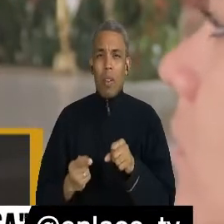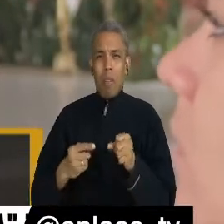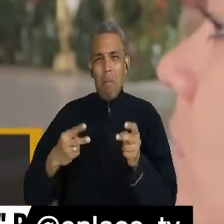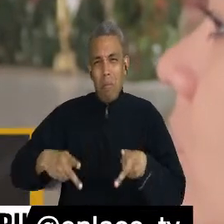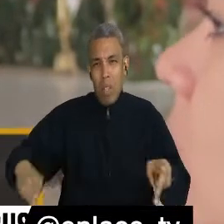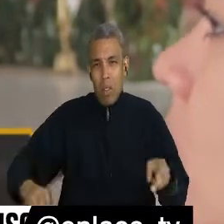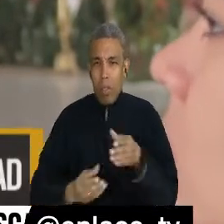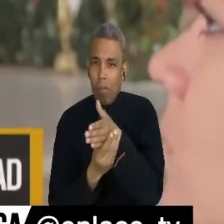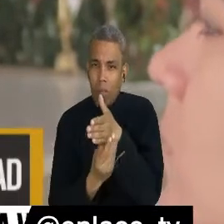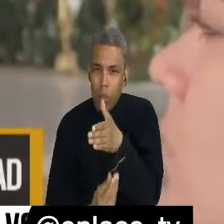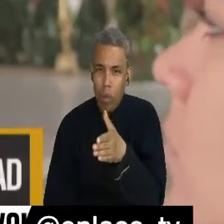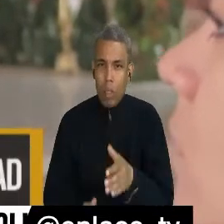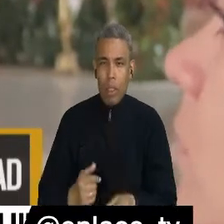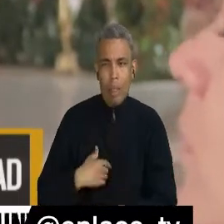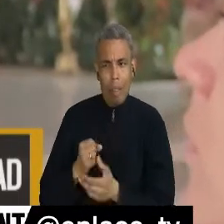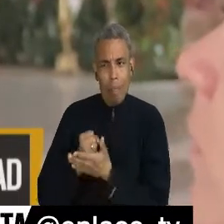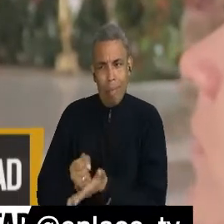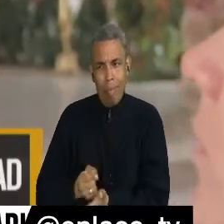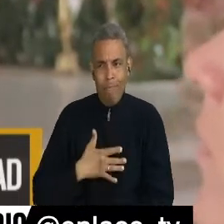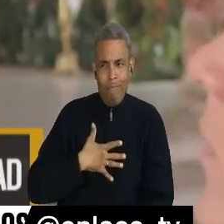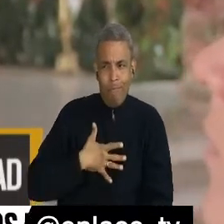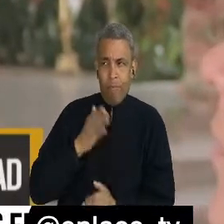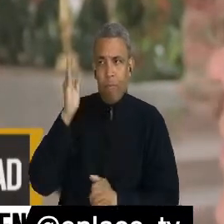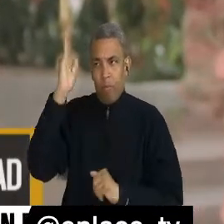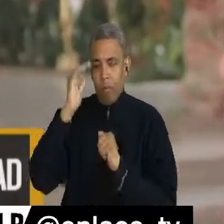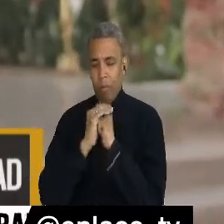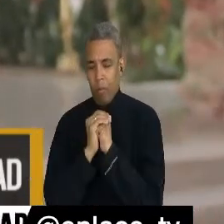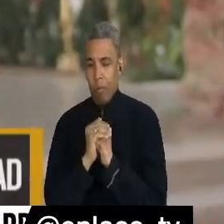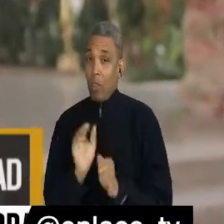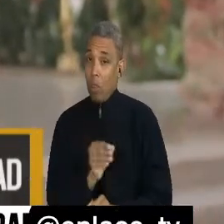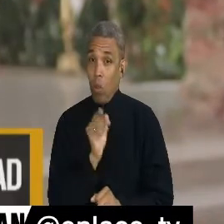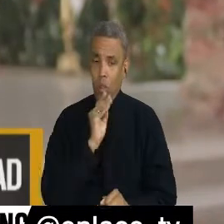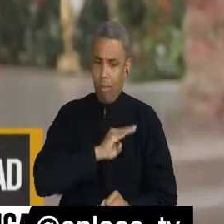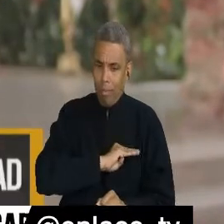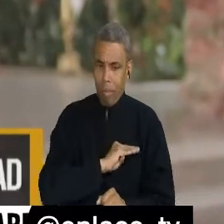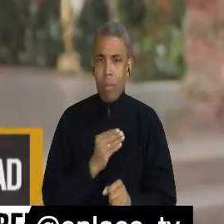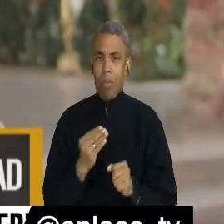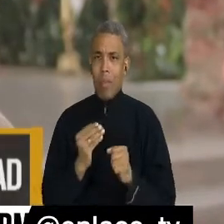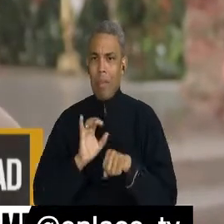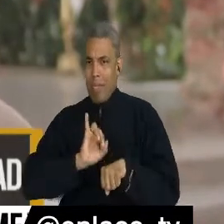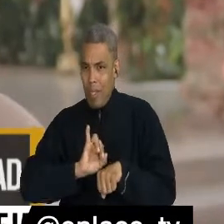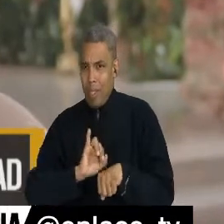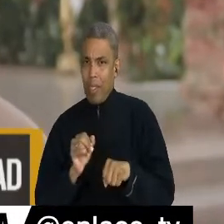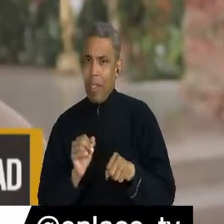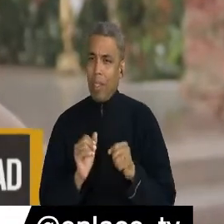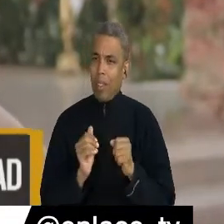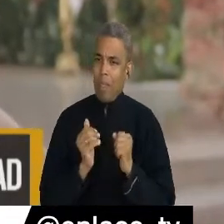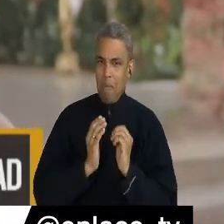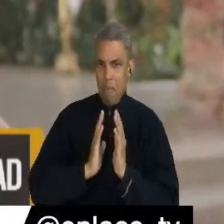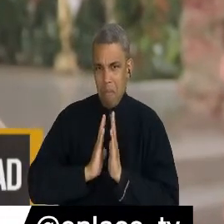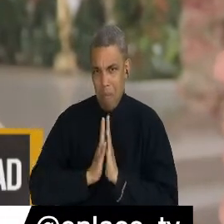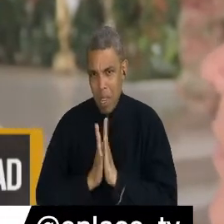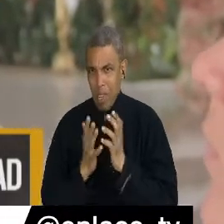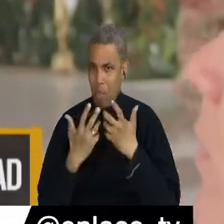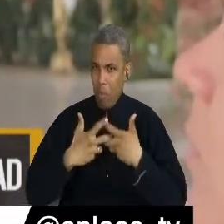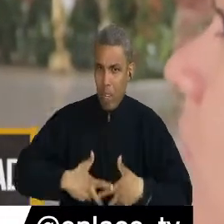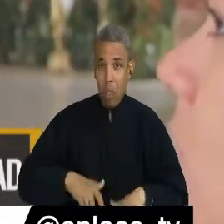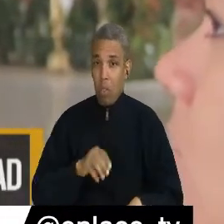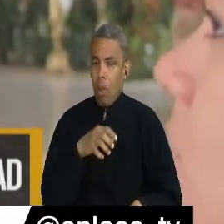de todos, de la administración, de la iglesia, de las empresas, de los comerciantes. Los pobres tienen que